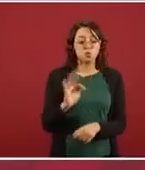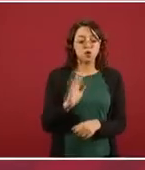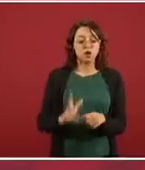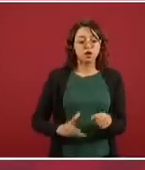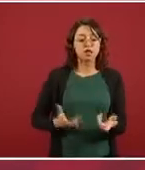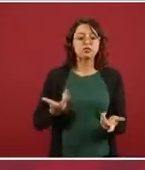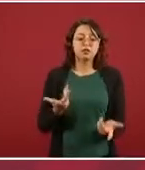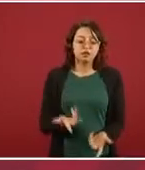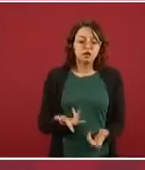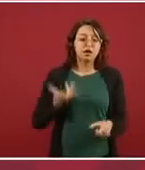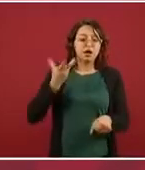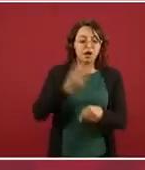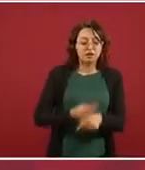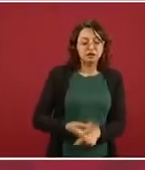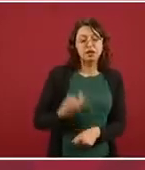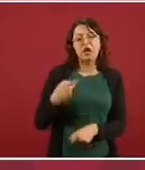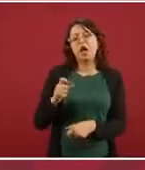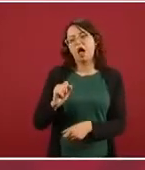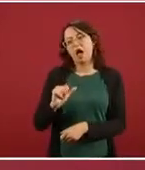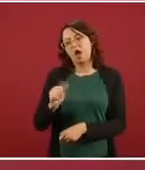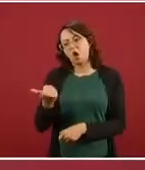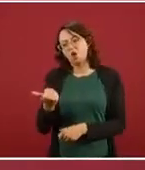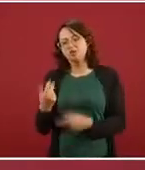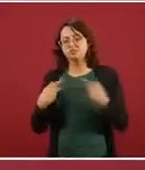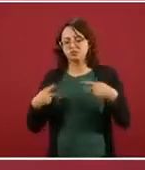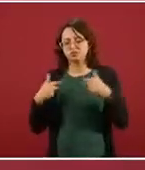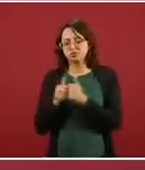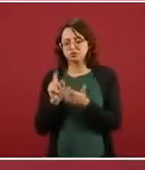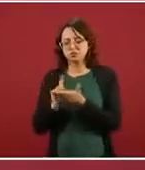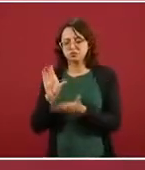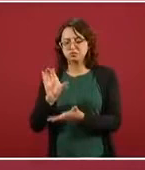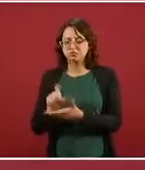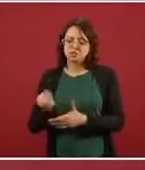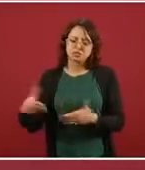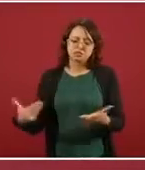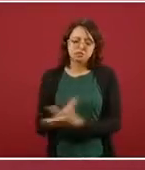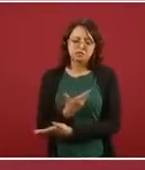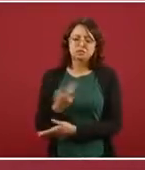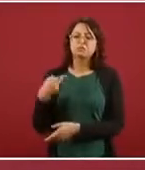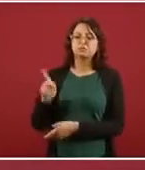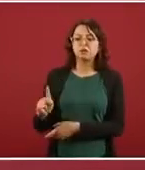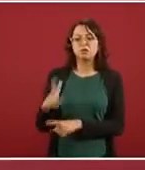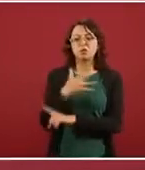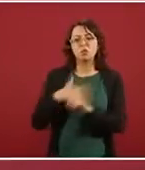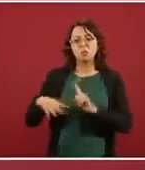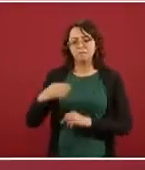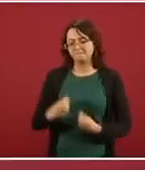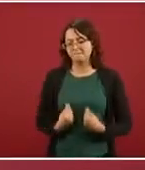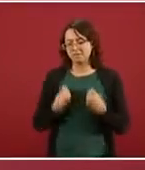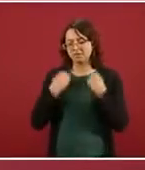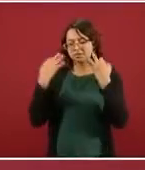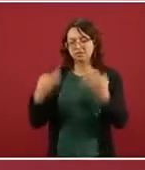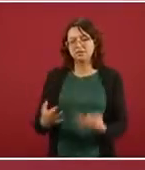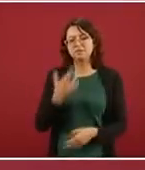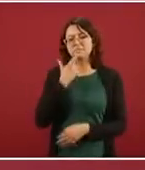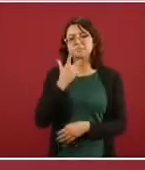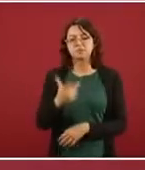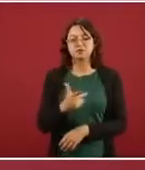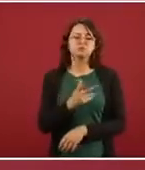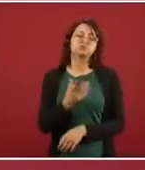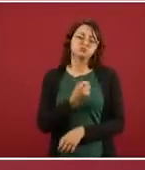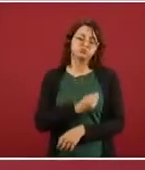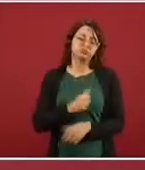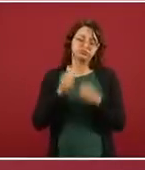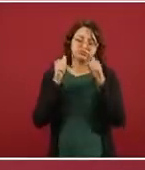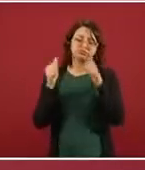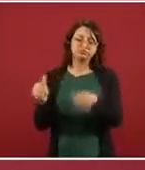son de nacimiento, pero podrían tener una mejor calidad de vida si tenemos una buena atención médica. De tal manera que